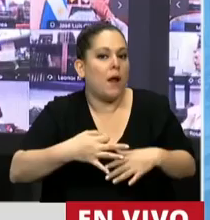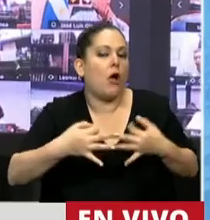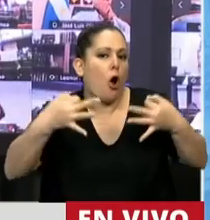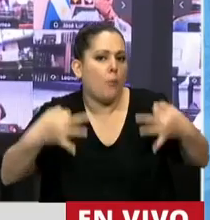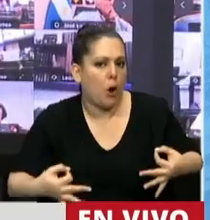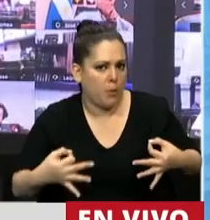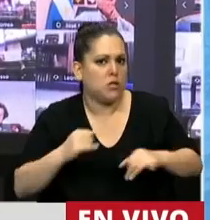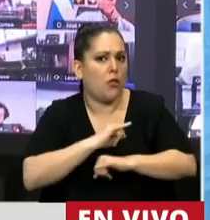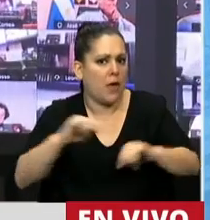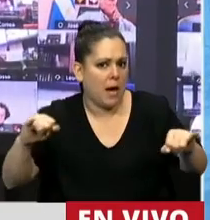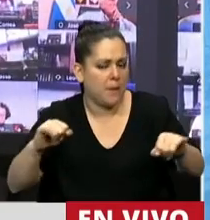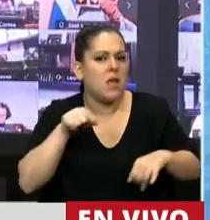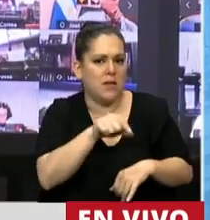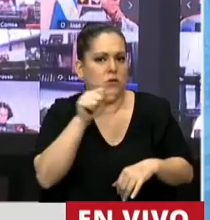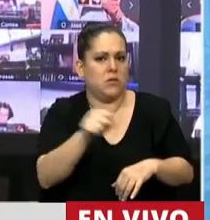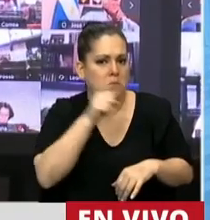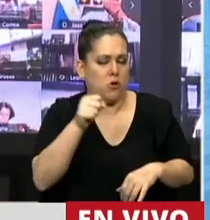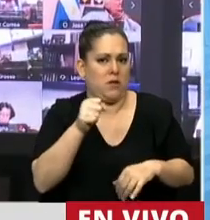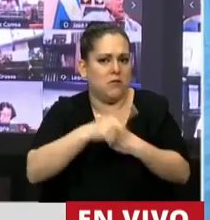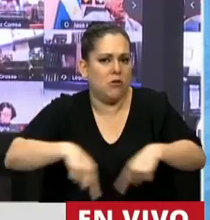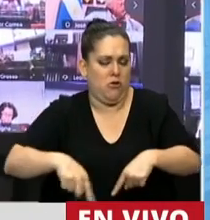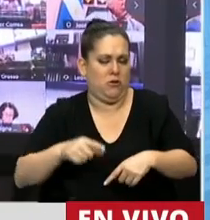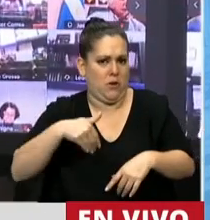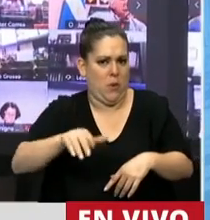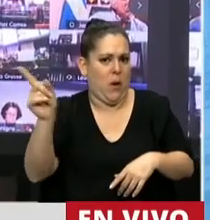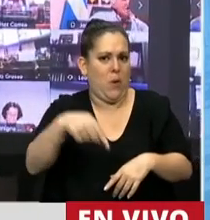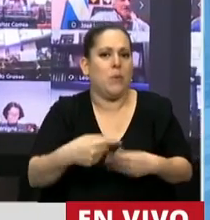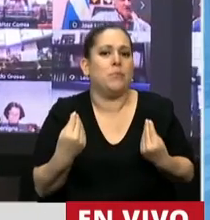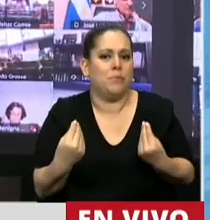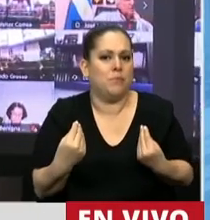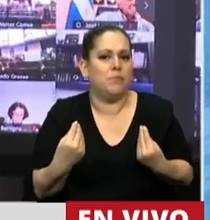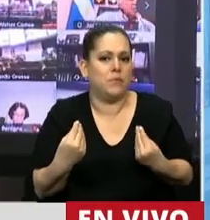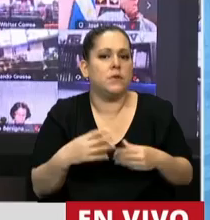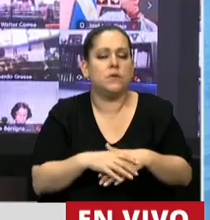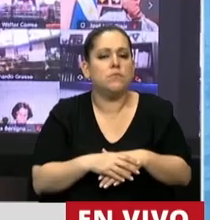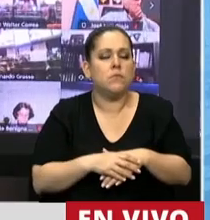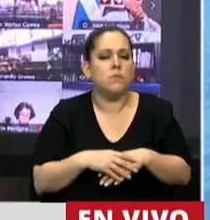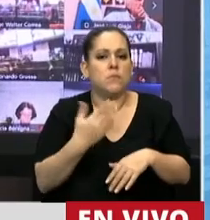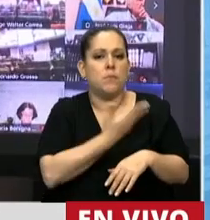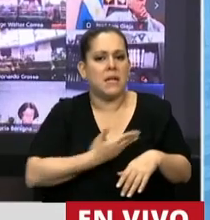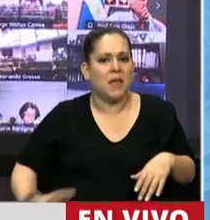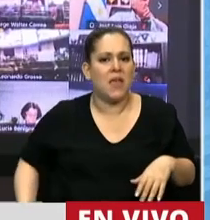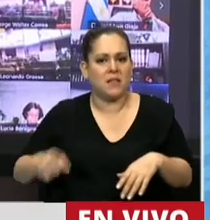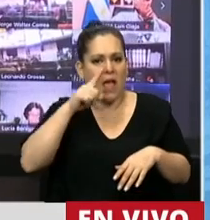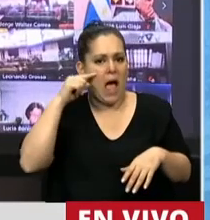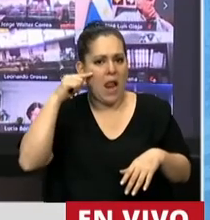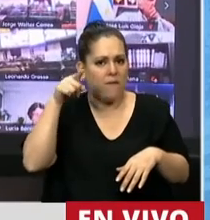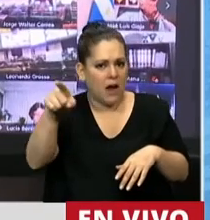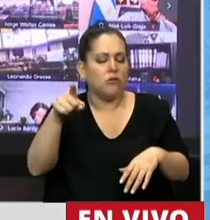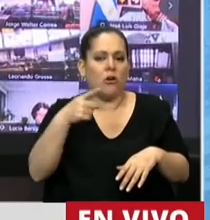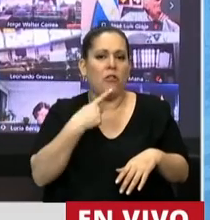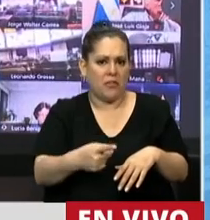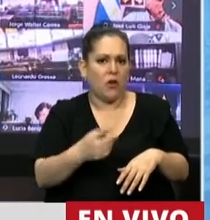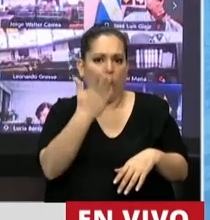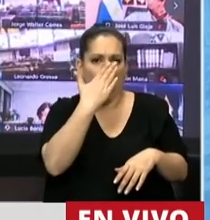campaña y eso es muy importante en los tiempos que vienen el frente de todos el presidente alberto fernández lo planteó cuando pasó por córdoba y sí que lo